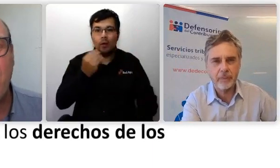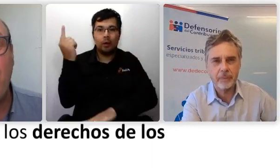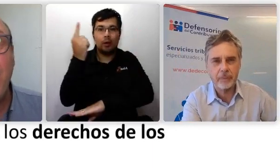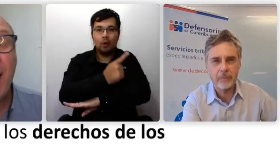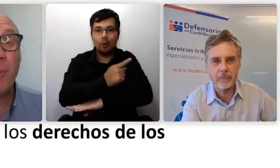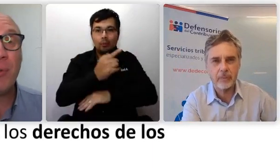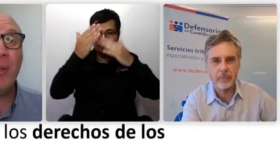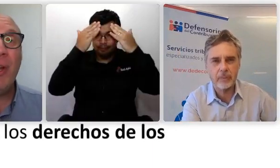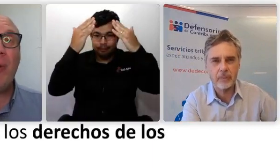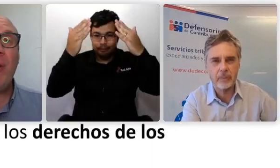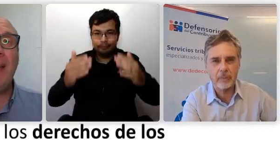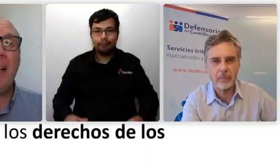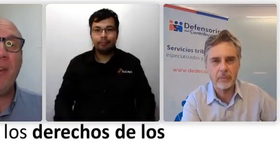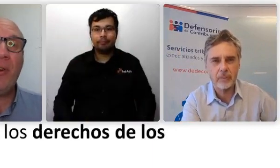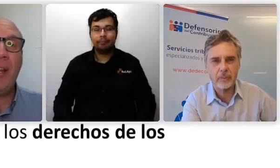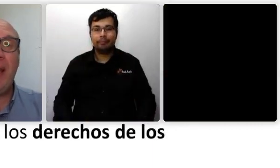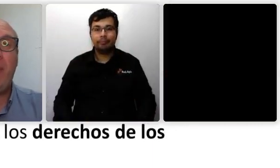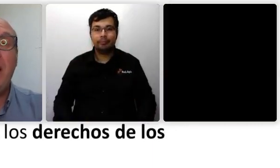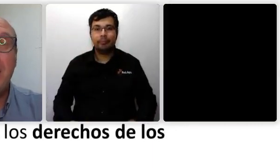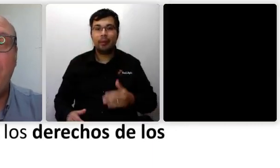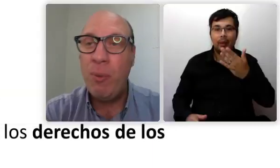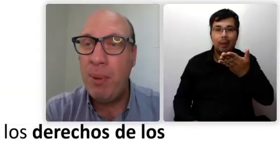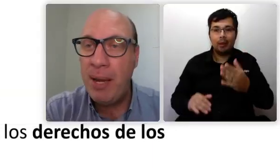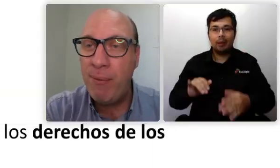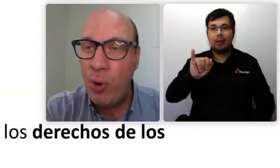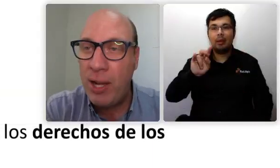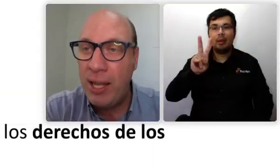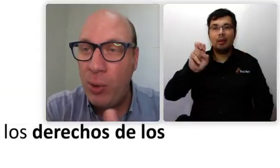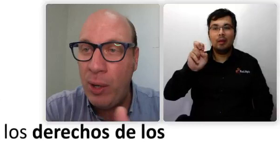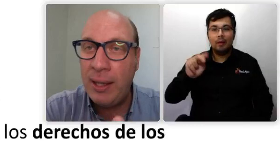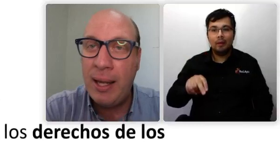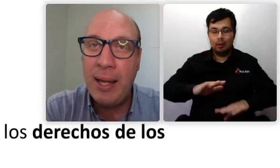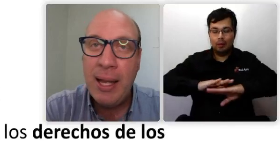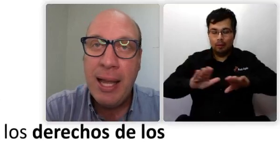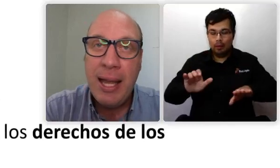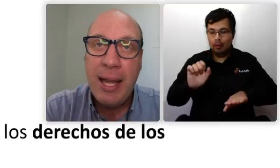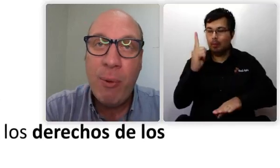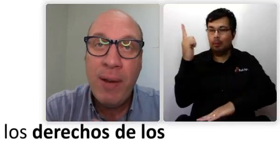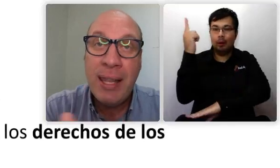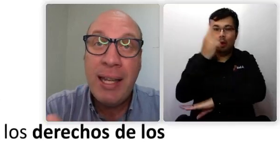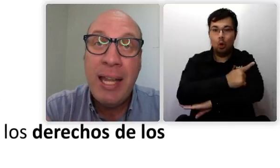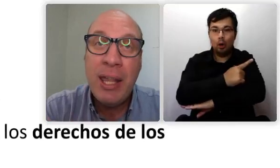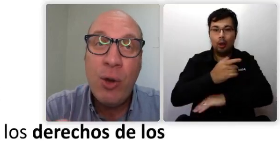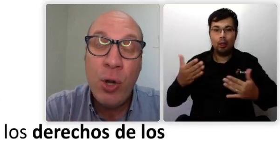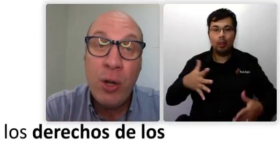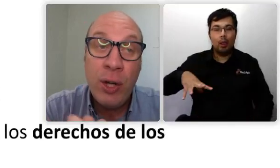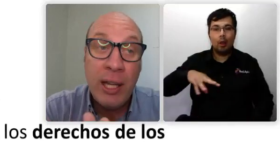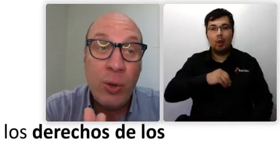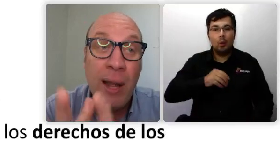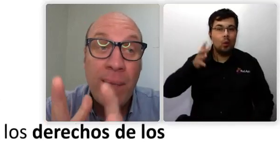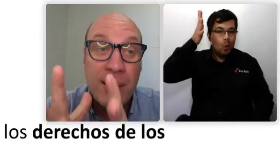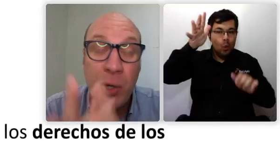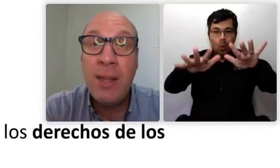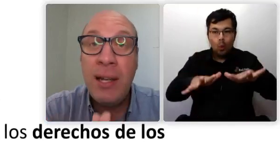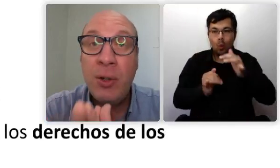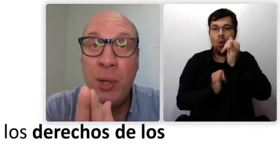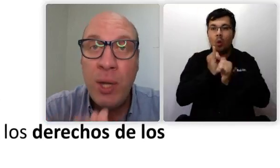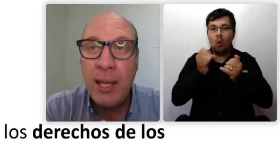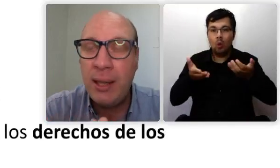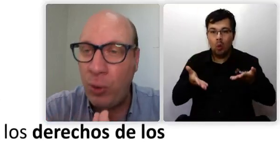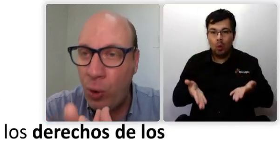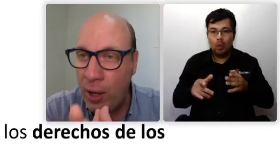Un gran abrazo. Ahí estamos, con Iván del Río, finalizando el primer bloque de nuestra webinar del día de hoy, con esto de la